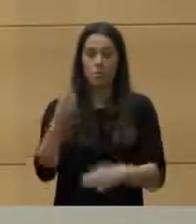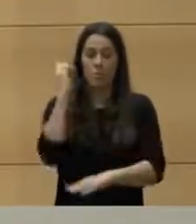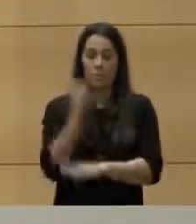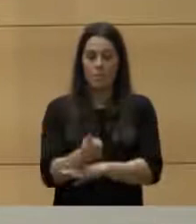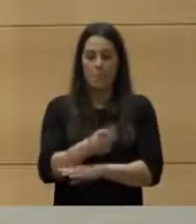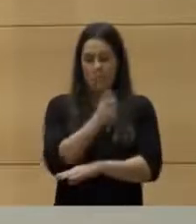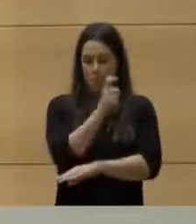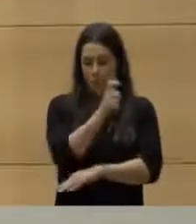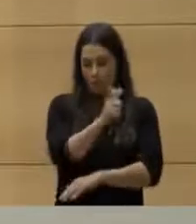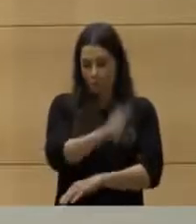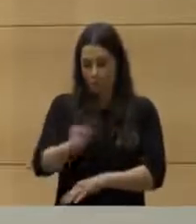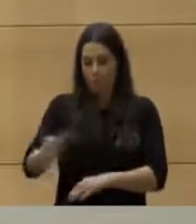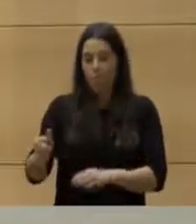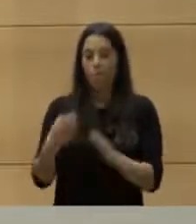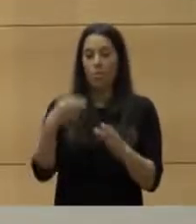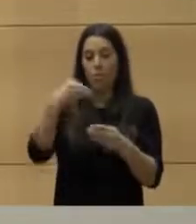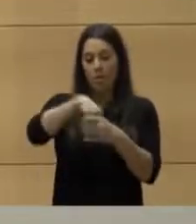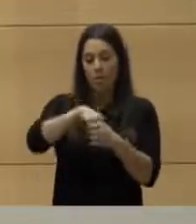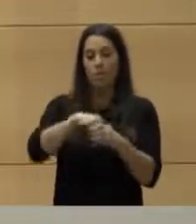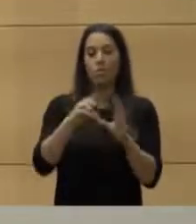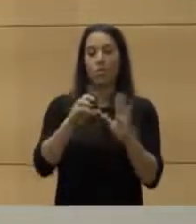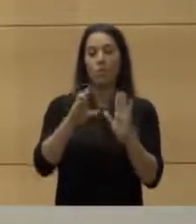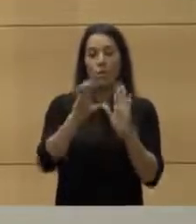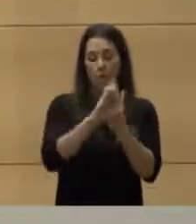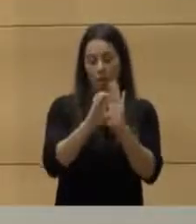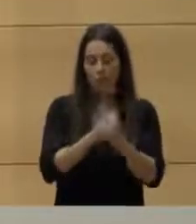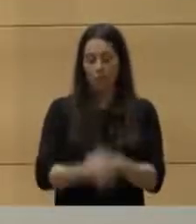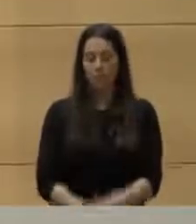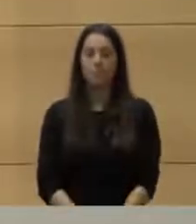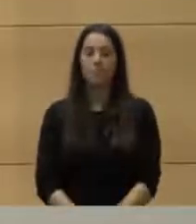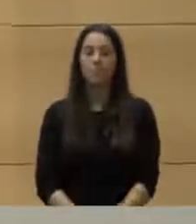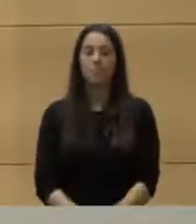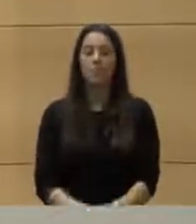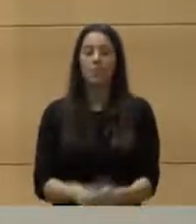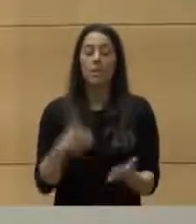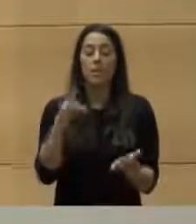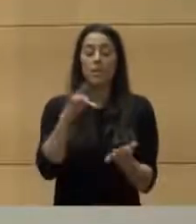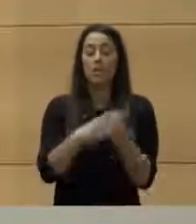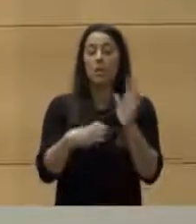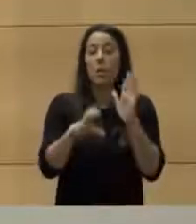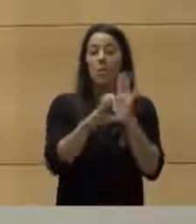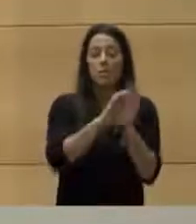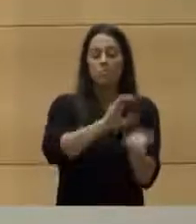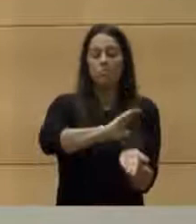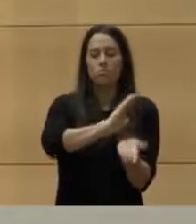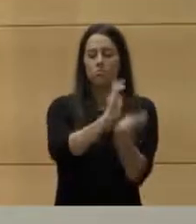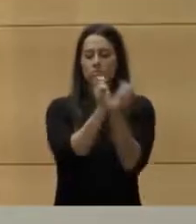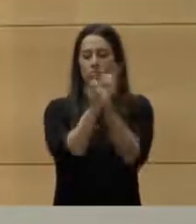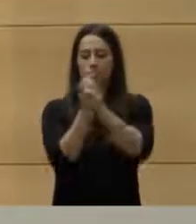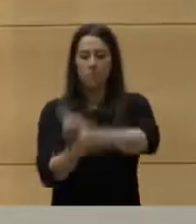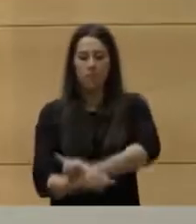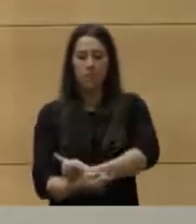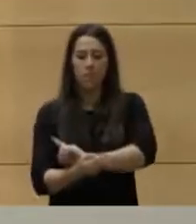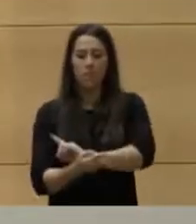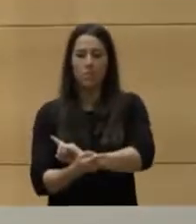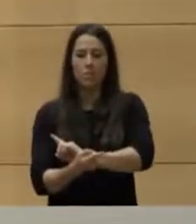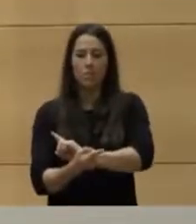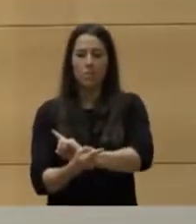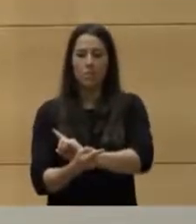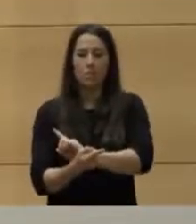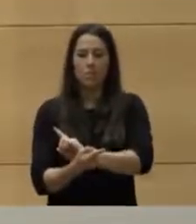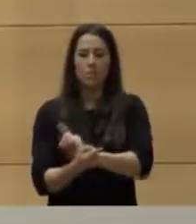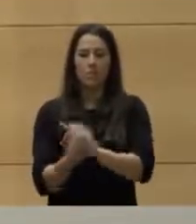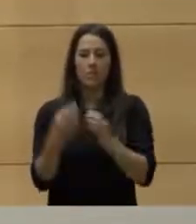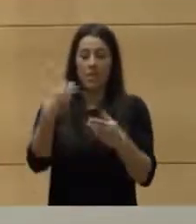los contenidos de la nueva constitución. Todo cambio constitucional que se haga en la